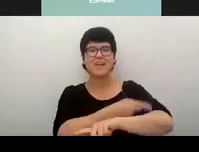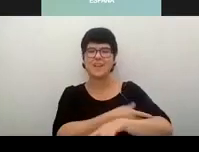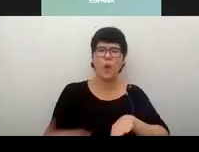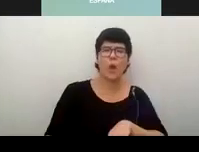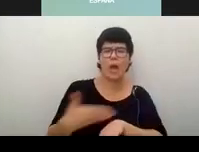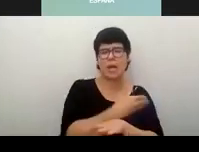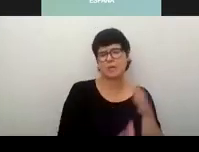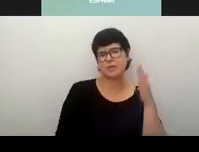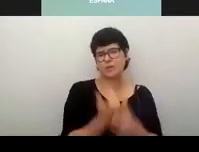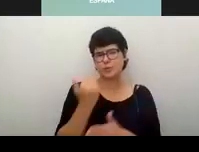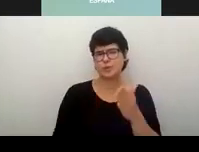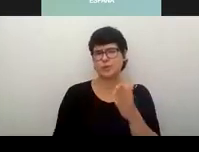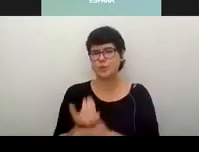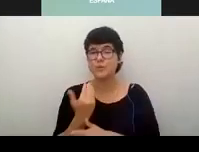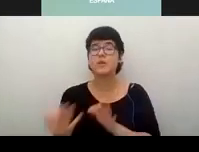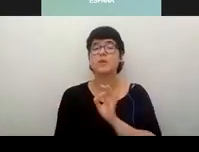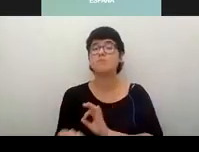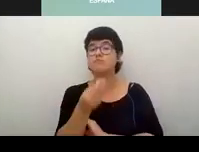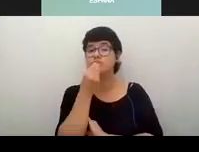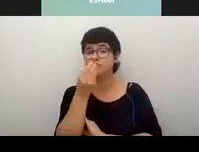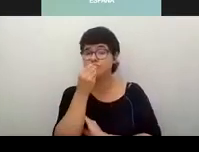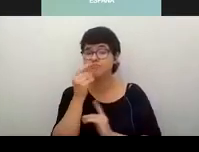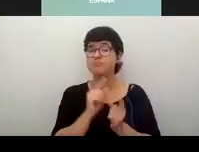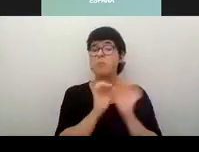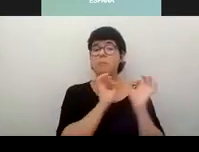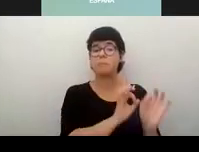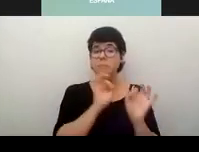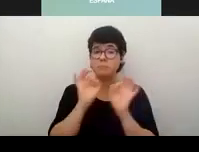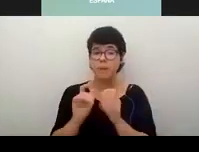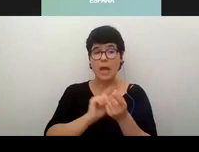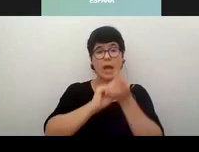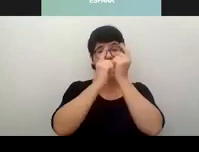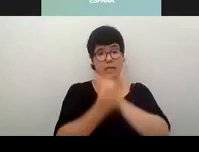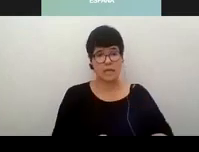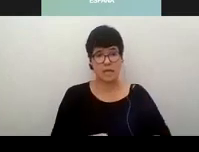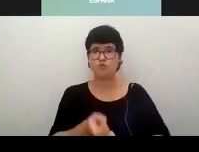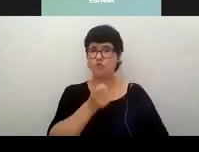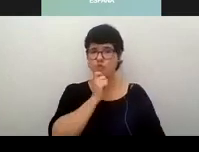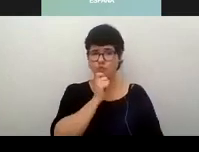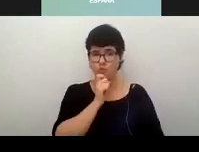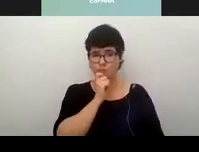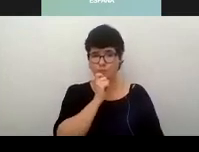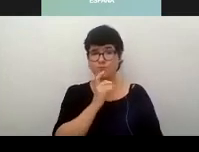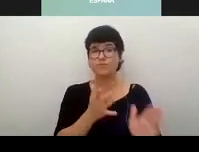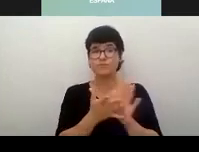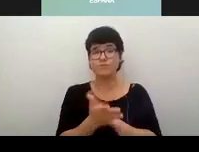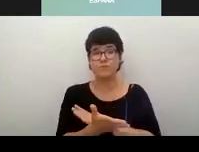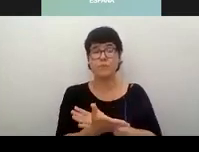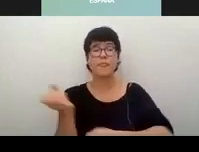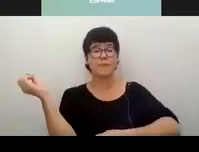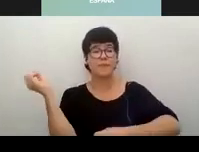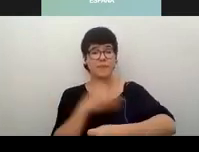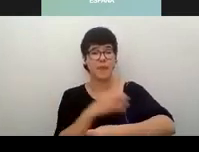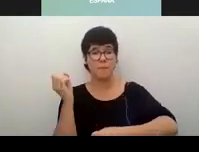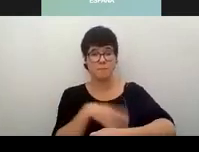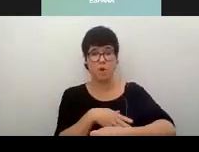preparar la alimentación, modificar la alimentación, de forma que rellenemos los depósitos